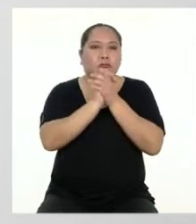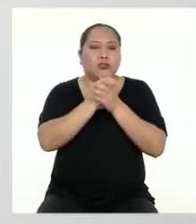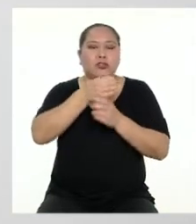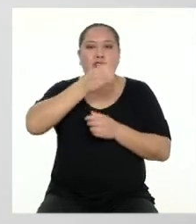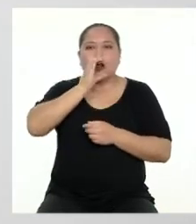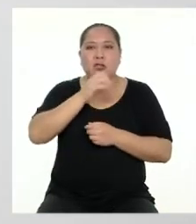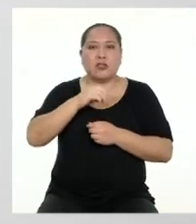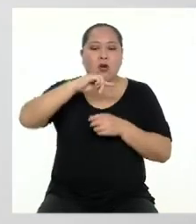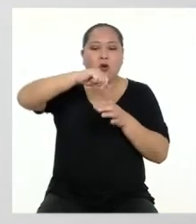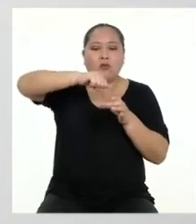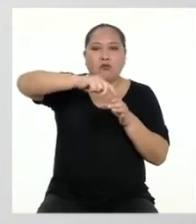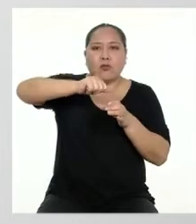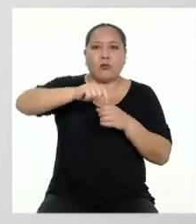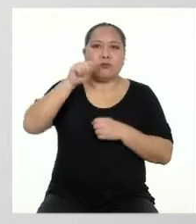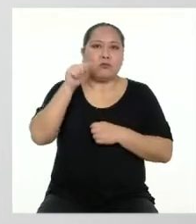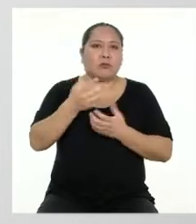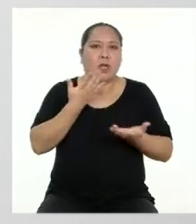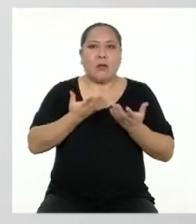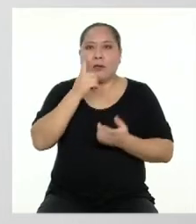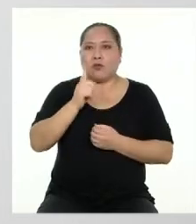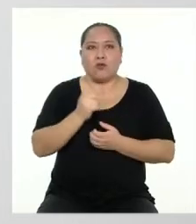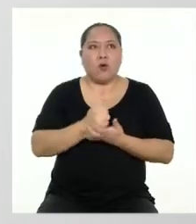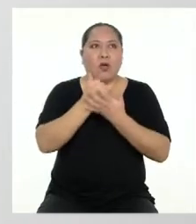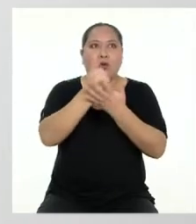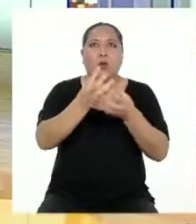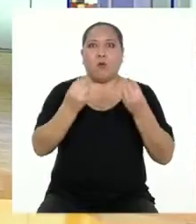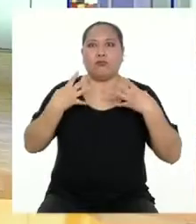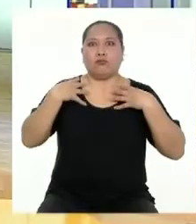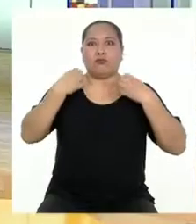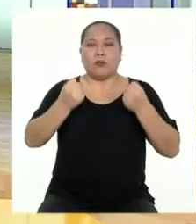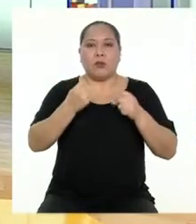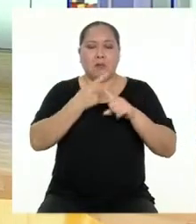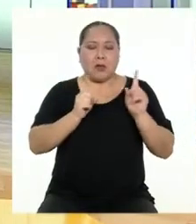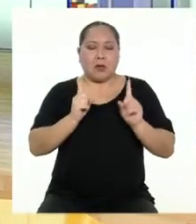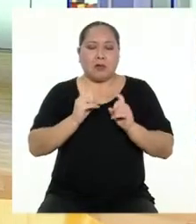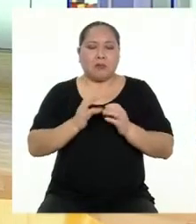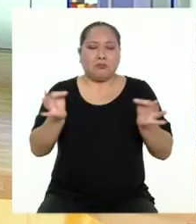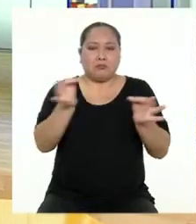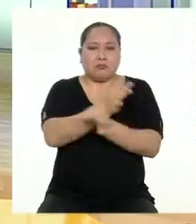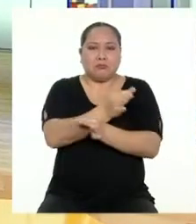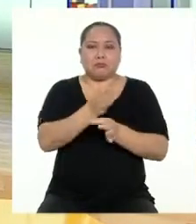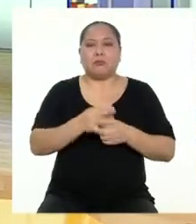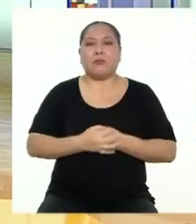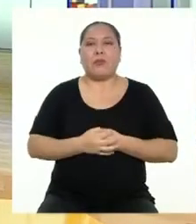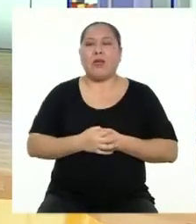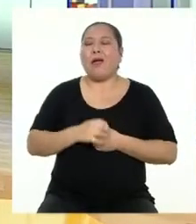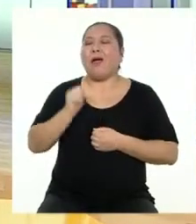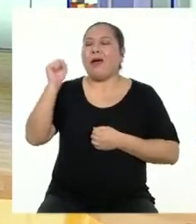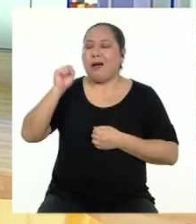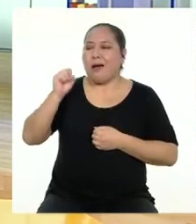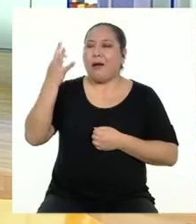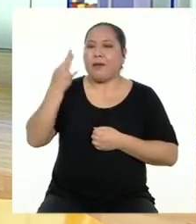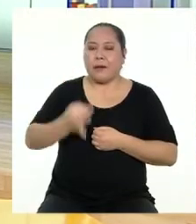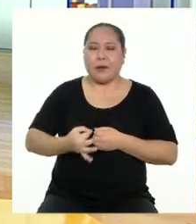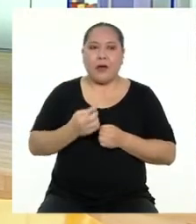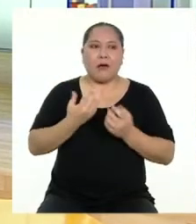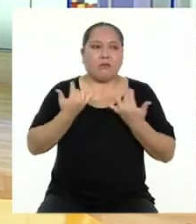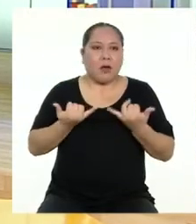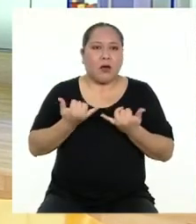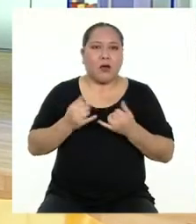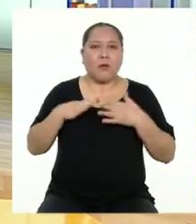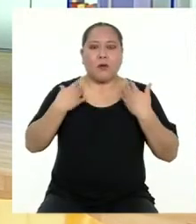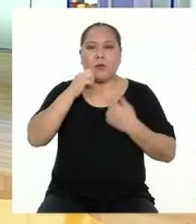limonada, aunque no sea tan nutritivo como el jugo de naranja. Claro, es verdad. Entonces podemos decir que